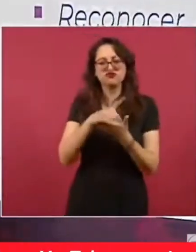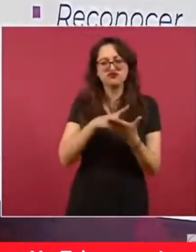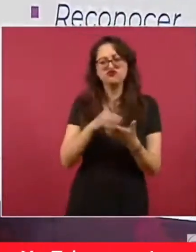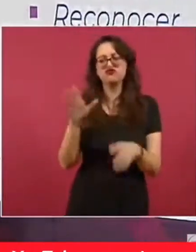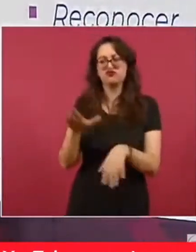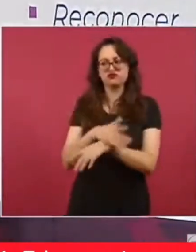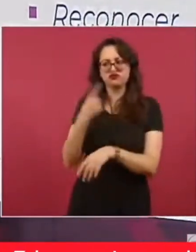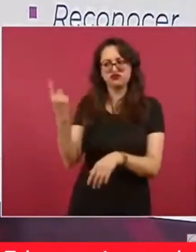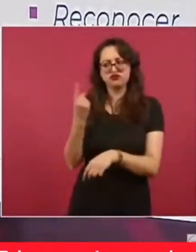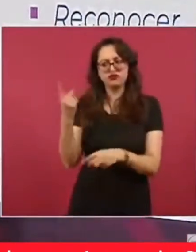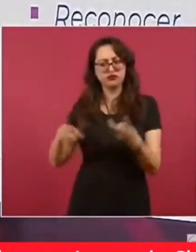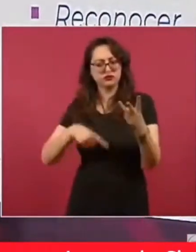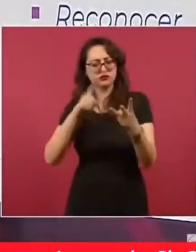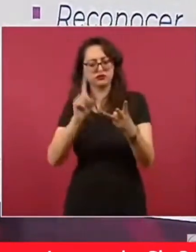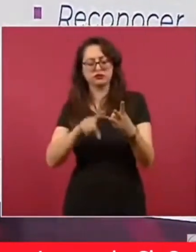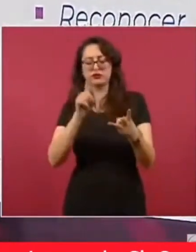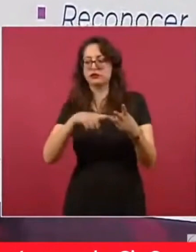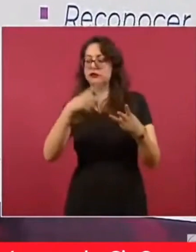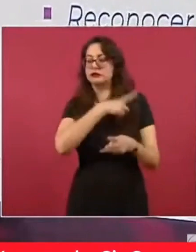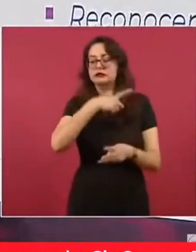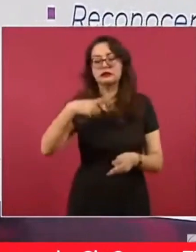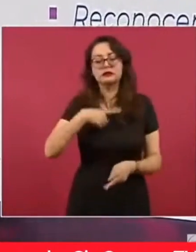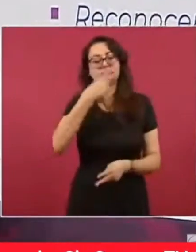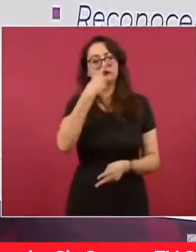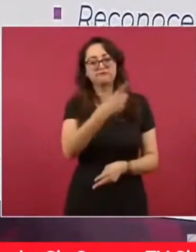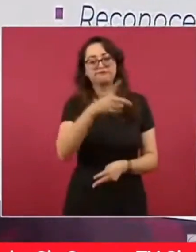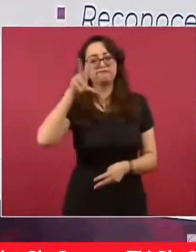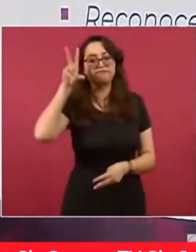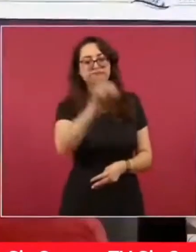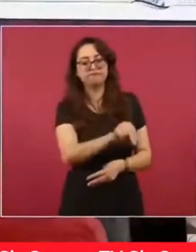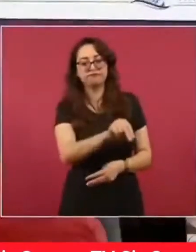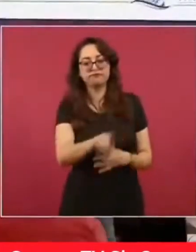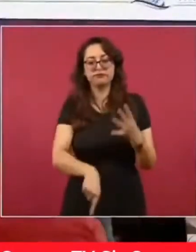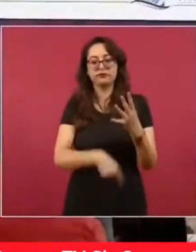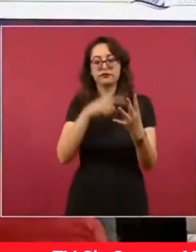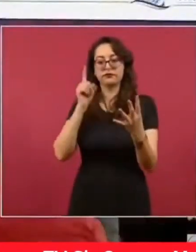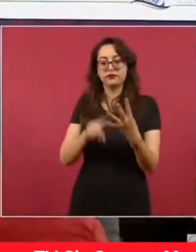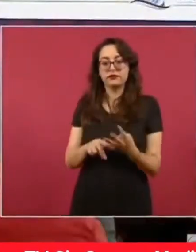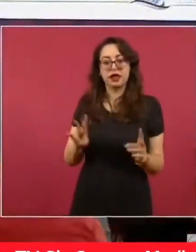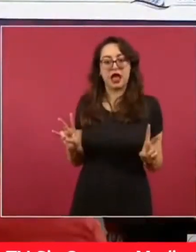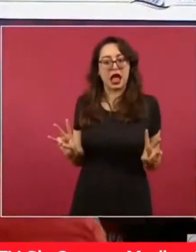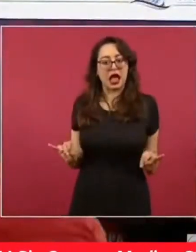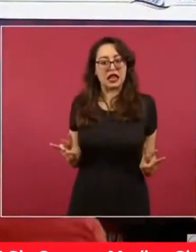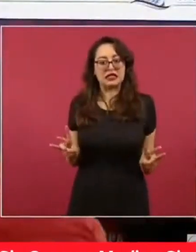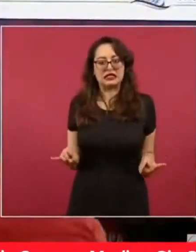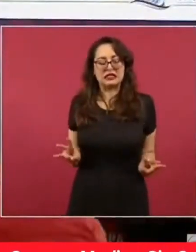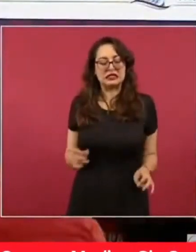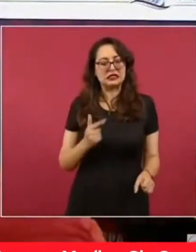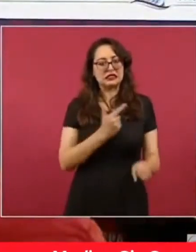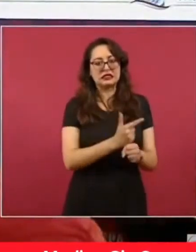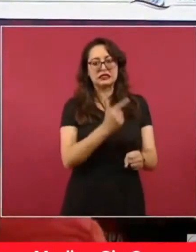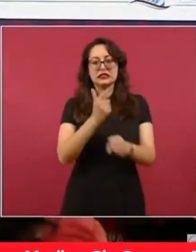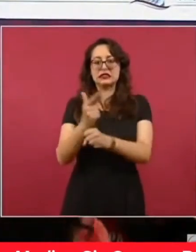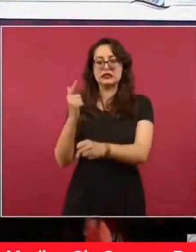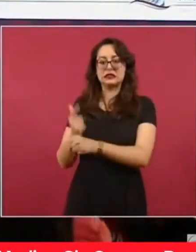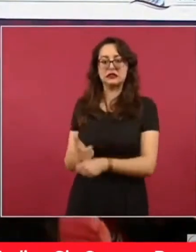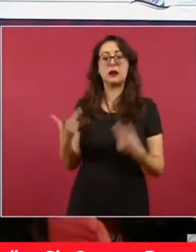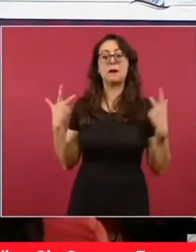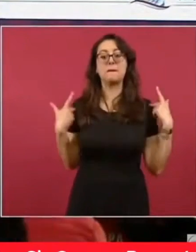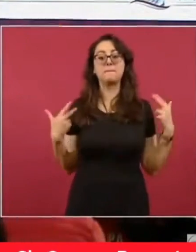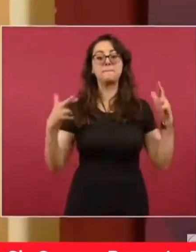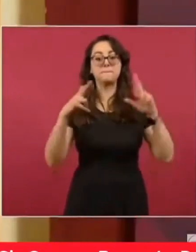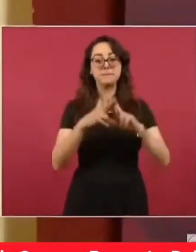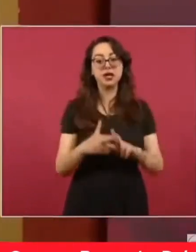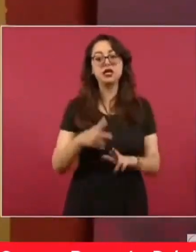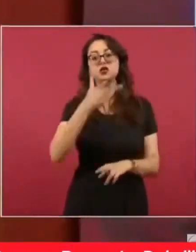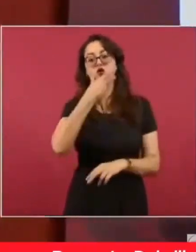de alerta, buscar apoyo. Y estamos poniendo, porque así nos lo han pedido también las maestras, los maestros y madres